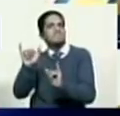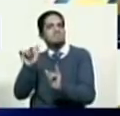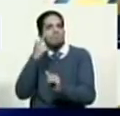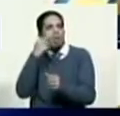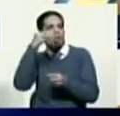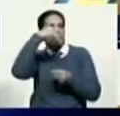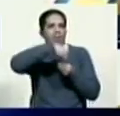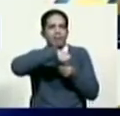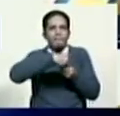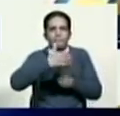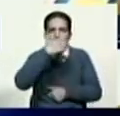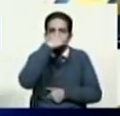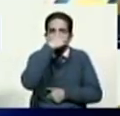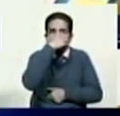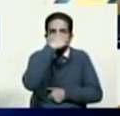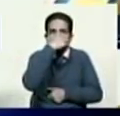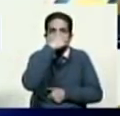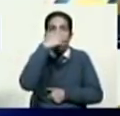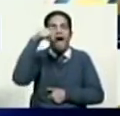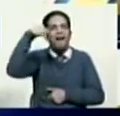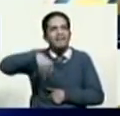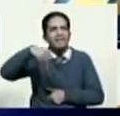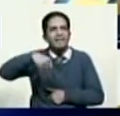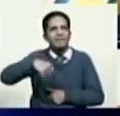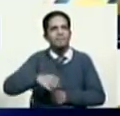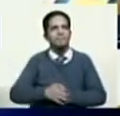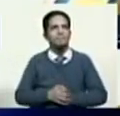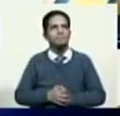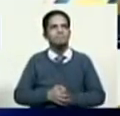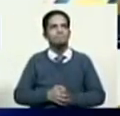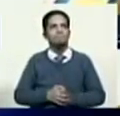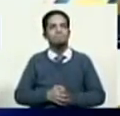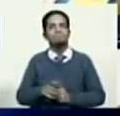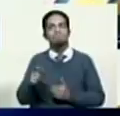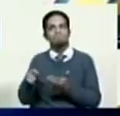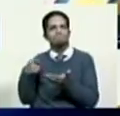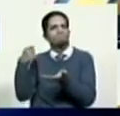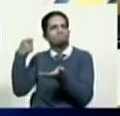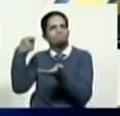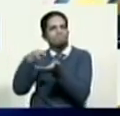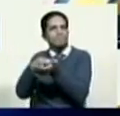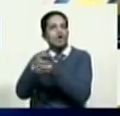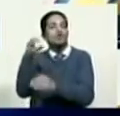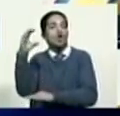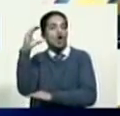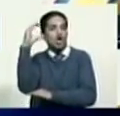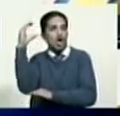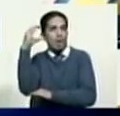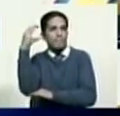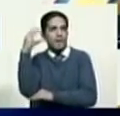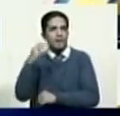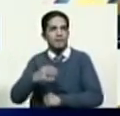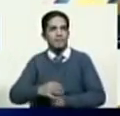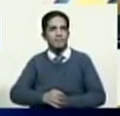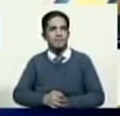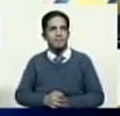aquí, un grupo terrorista, mantenido, financiado desde Colombia.